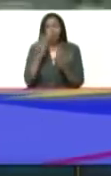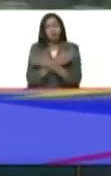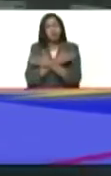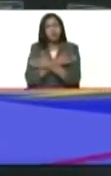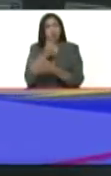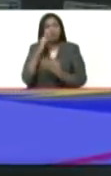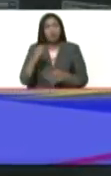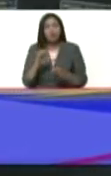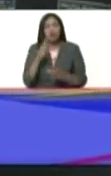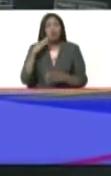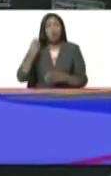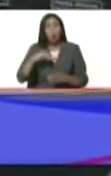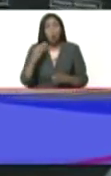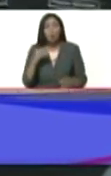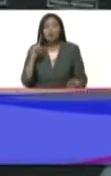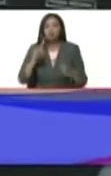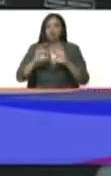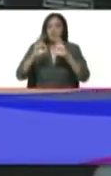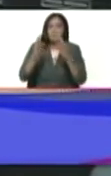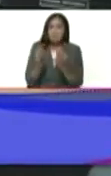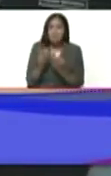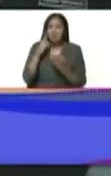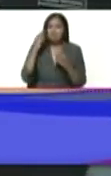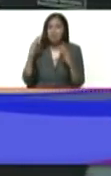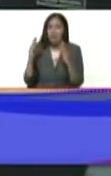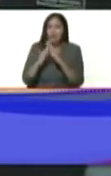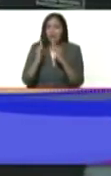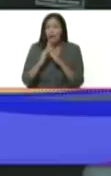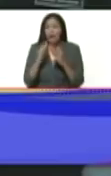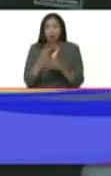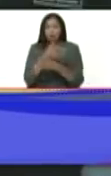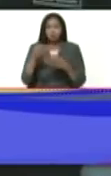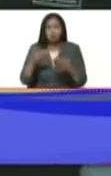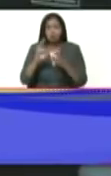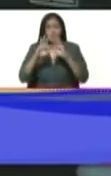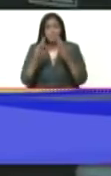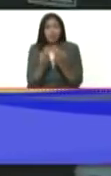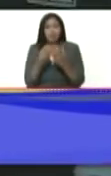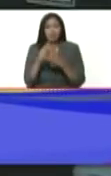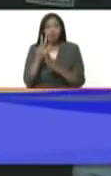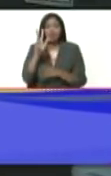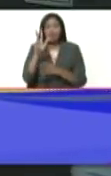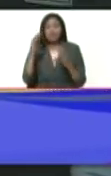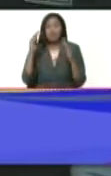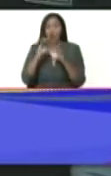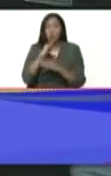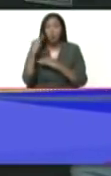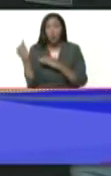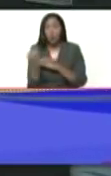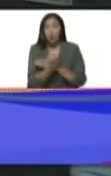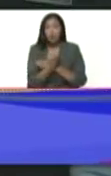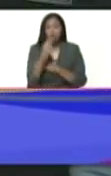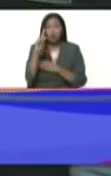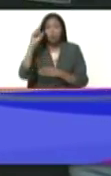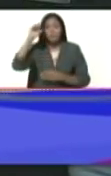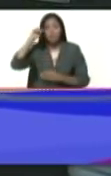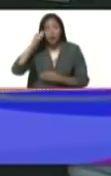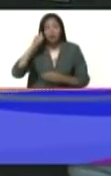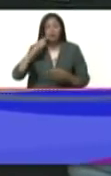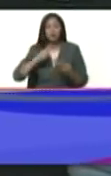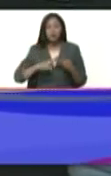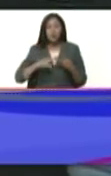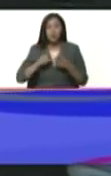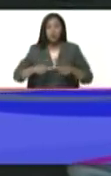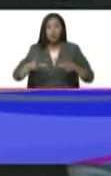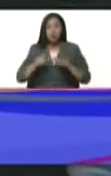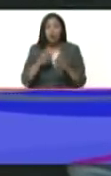Joven matrimonio, ¿no? Viviendas multifamiliares de 3 habitaciones, un baño,